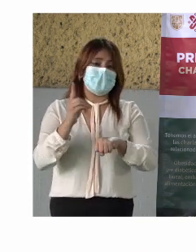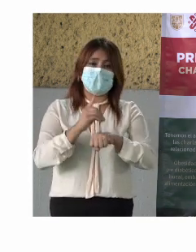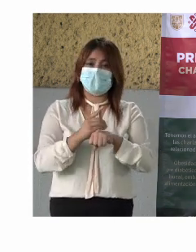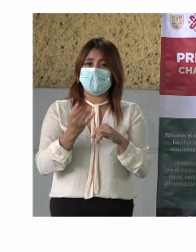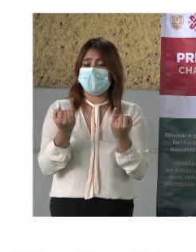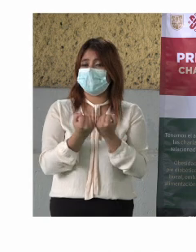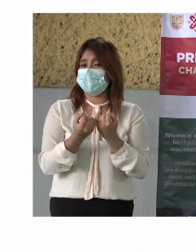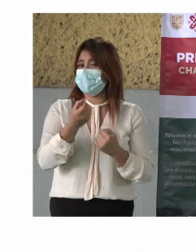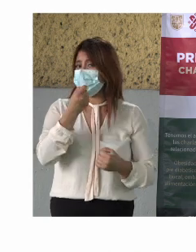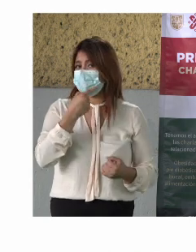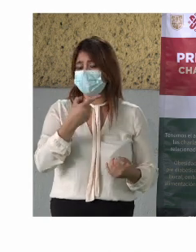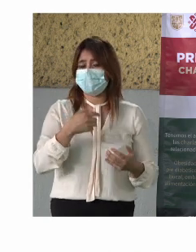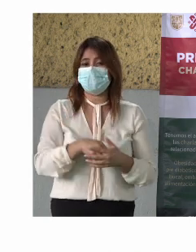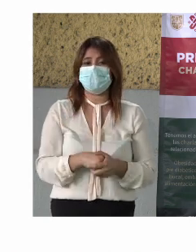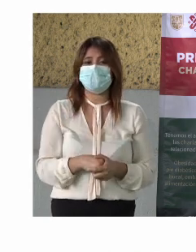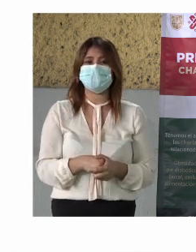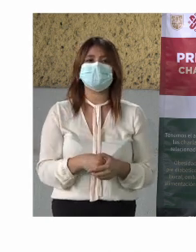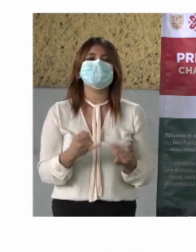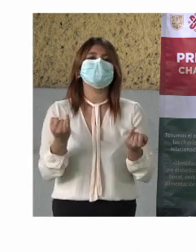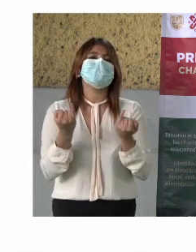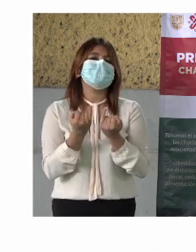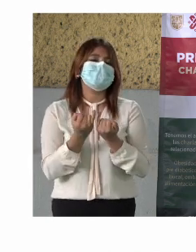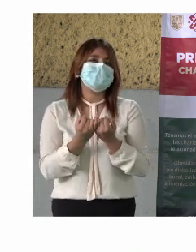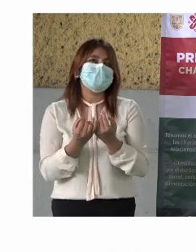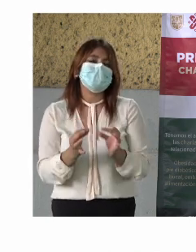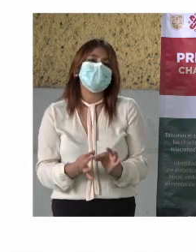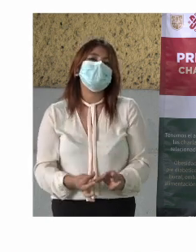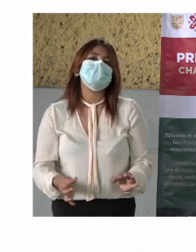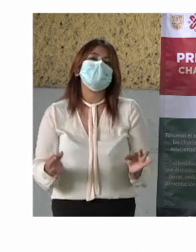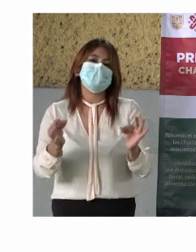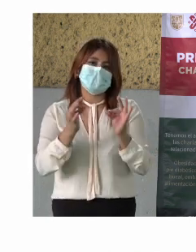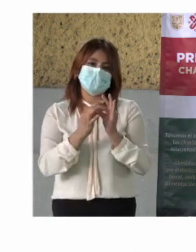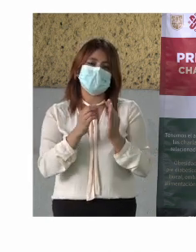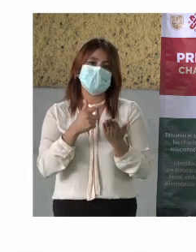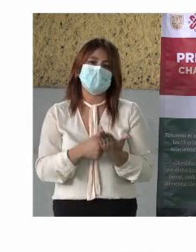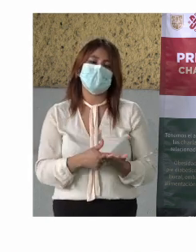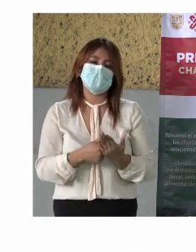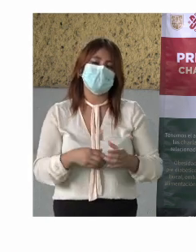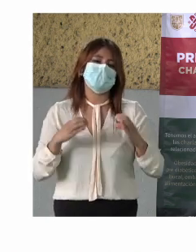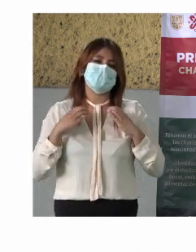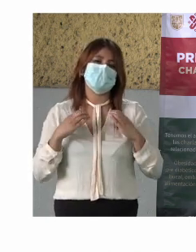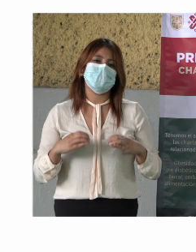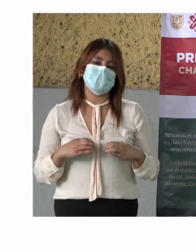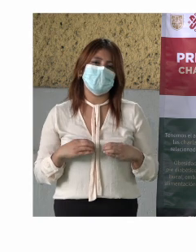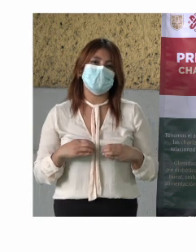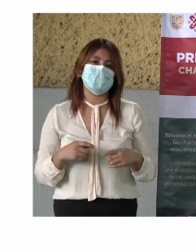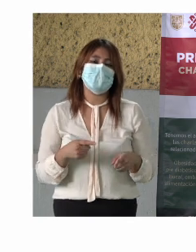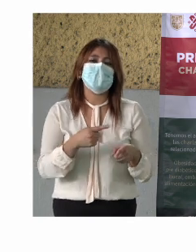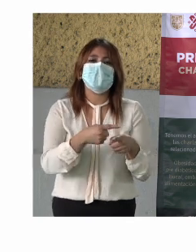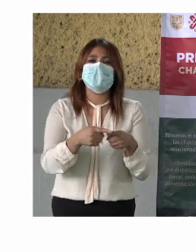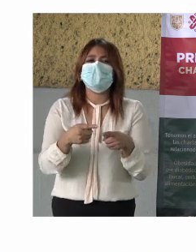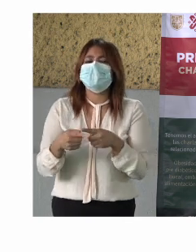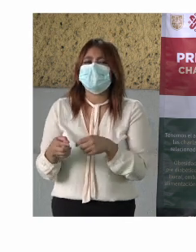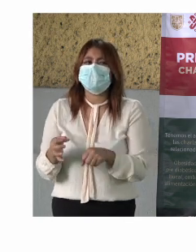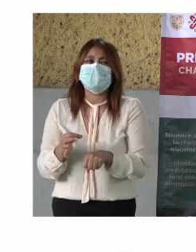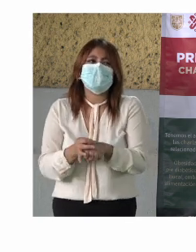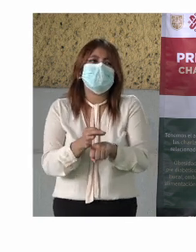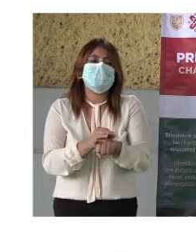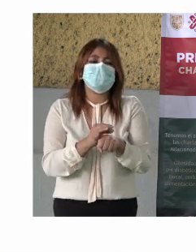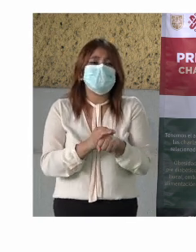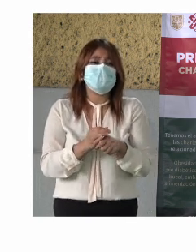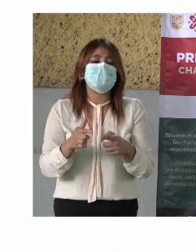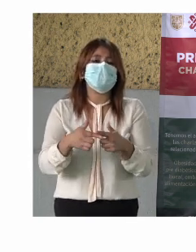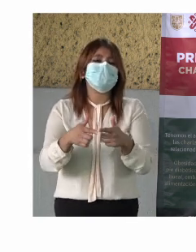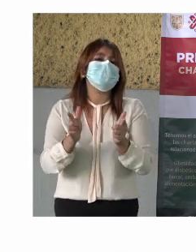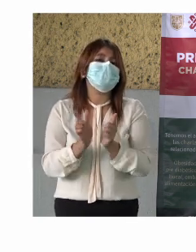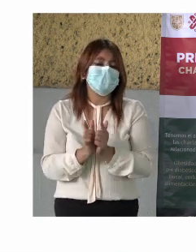metformina. También tienen un efecto muy importante en la grasa corporal. Entonces, ciertas moléculas, sobre todo las que son del